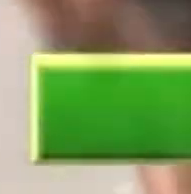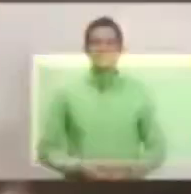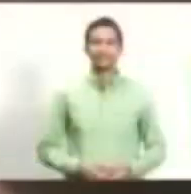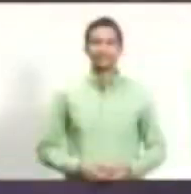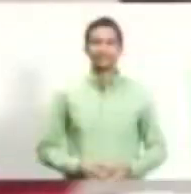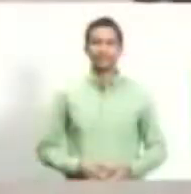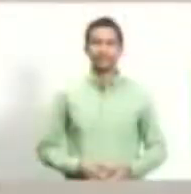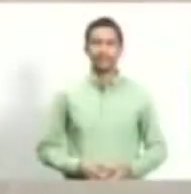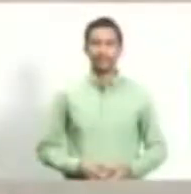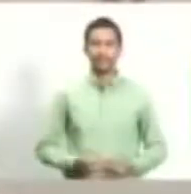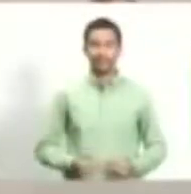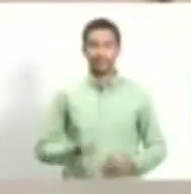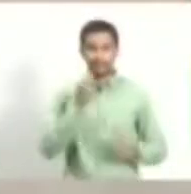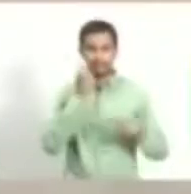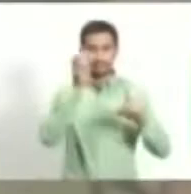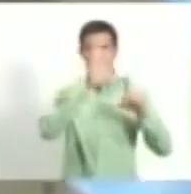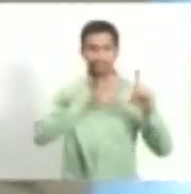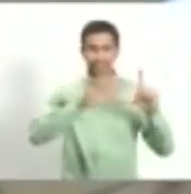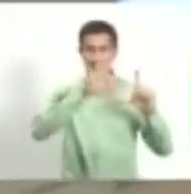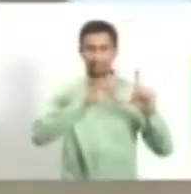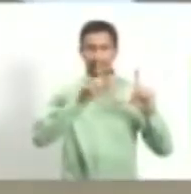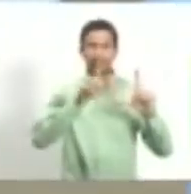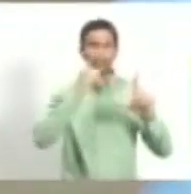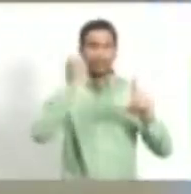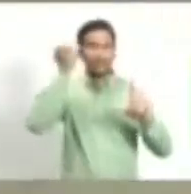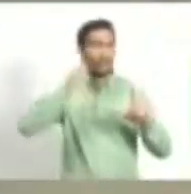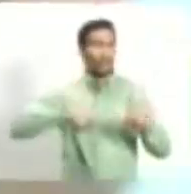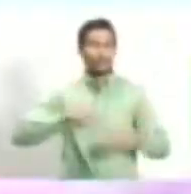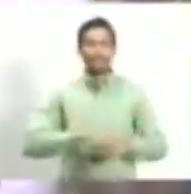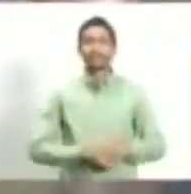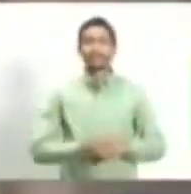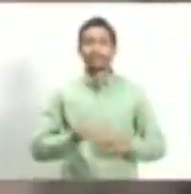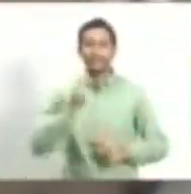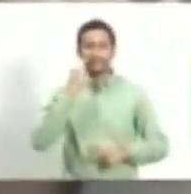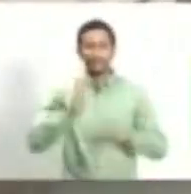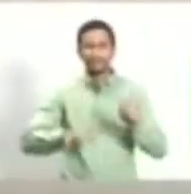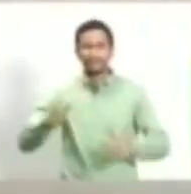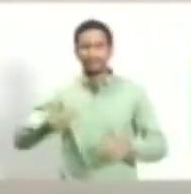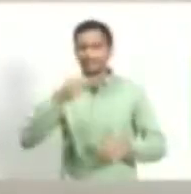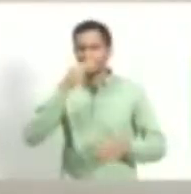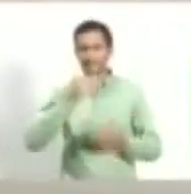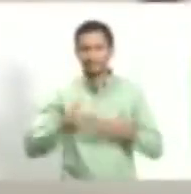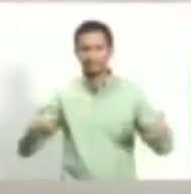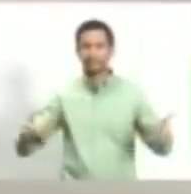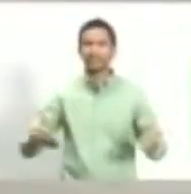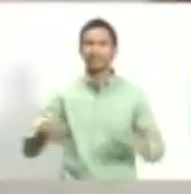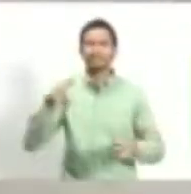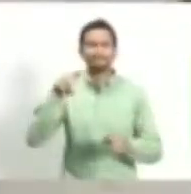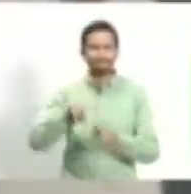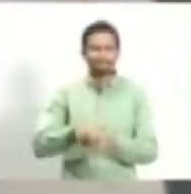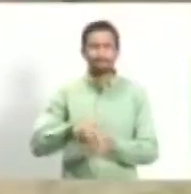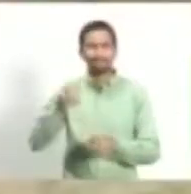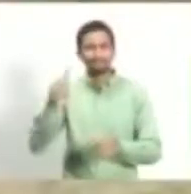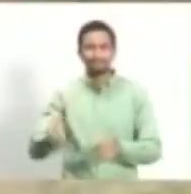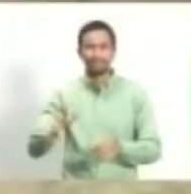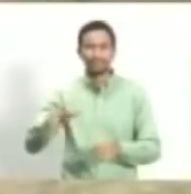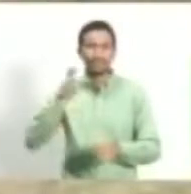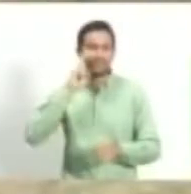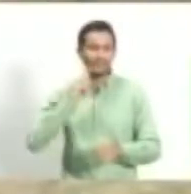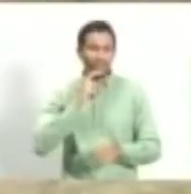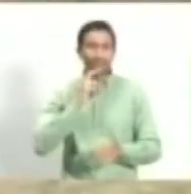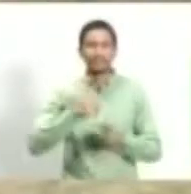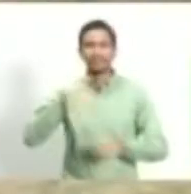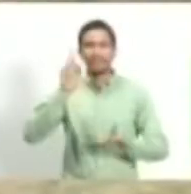Esta es nuestra imagen del día. El abuso sexual a menores de edad es cada vez mayor. La policía y el